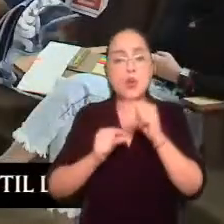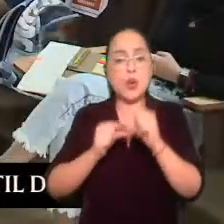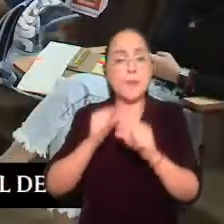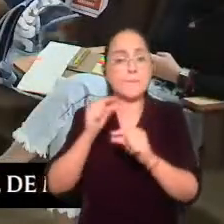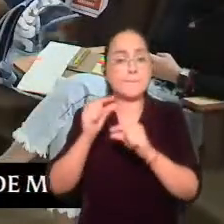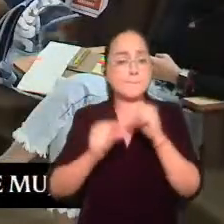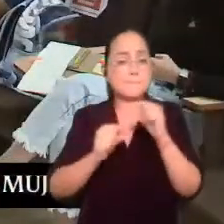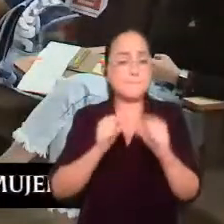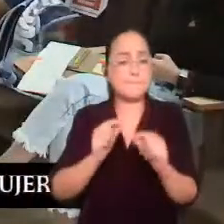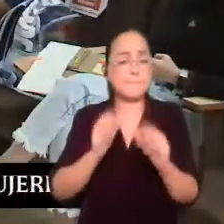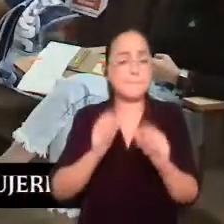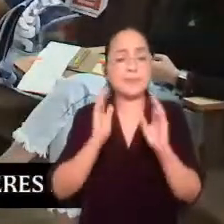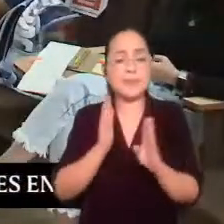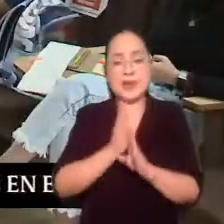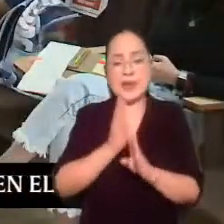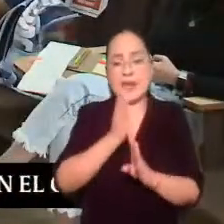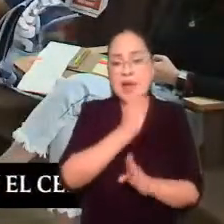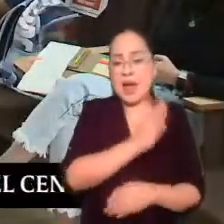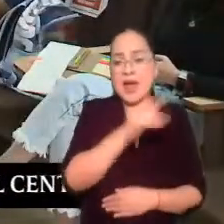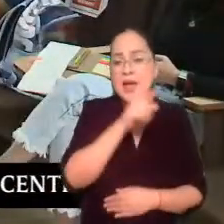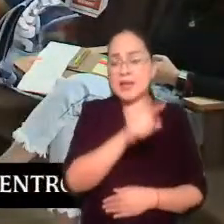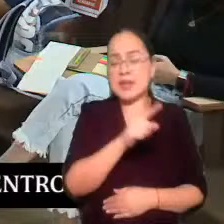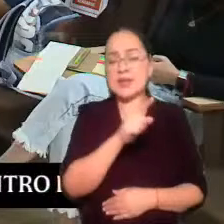algo a las del